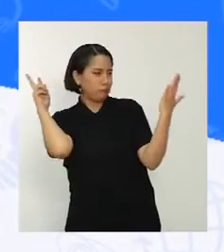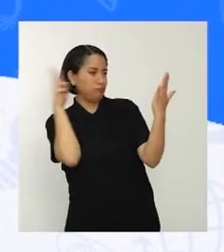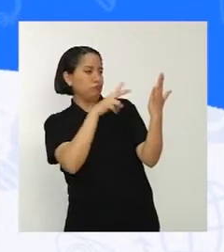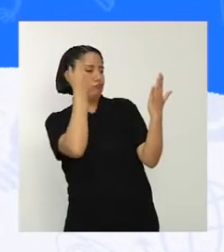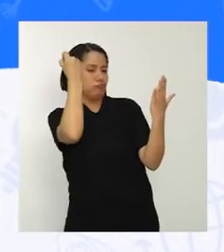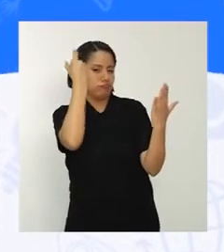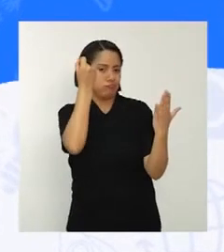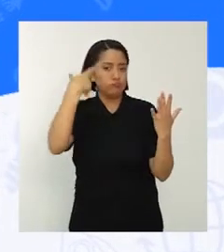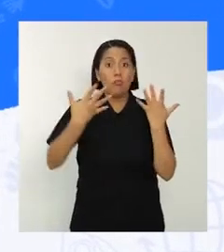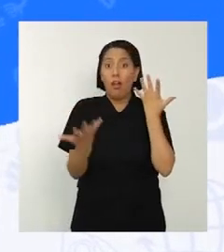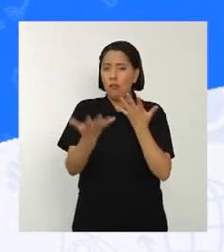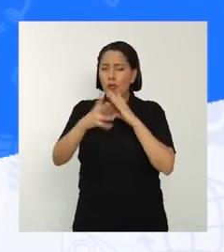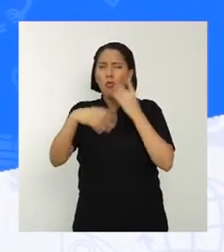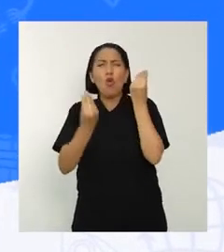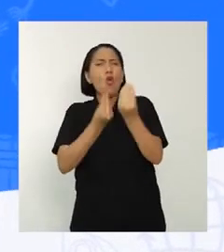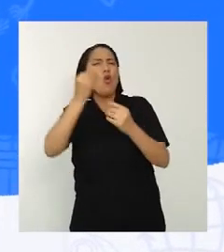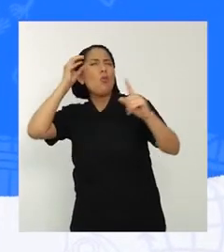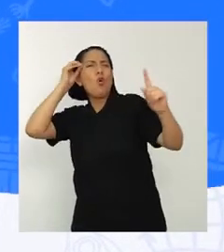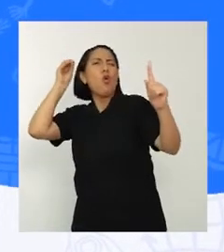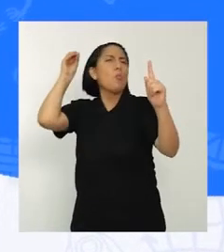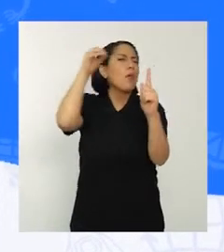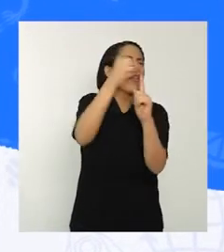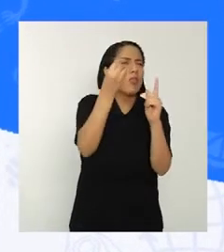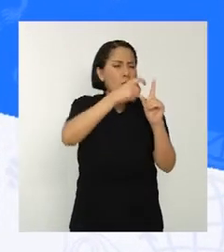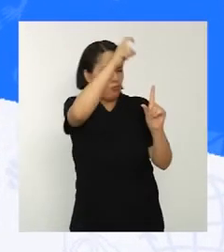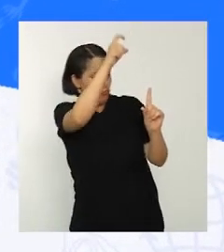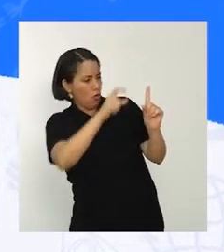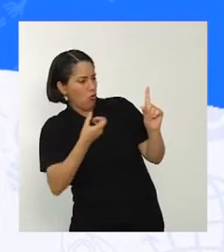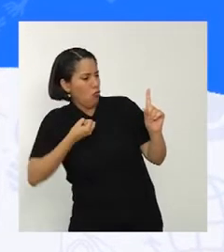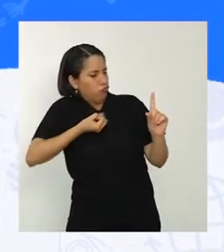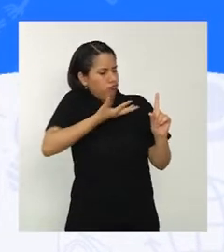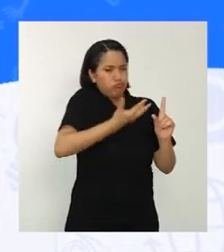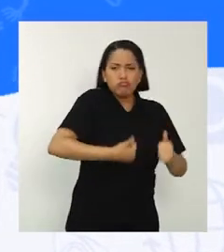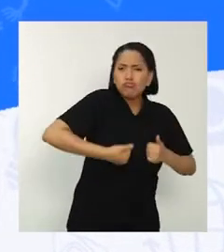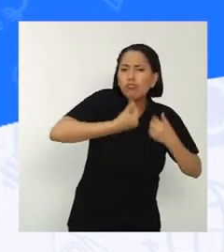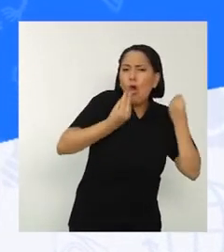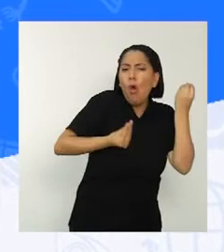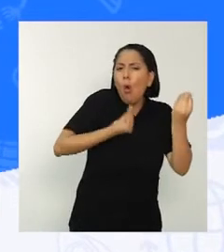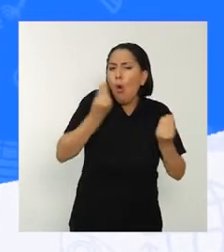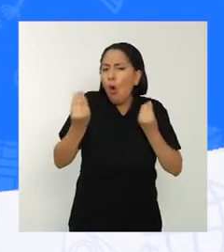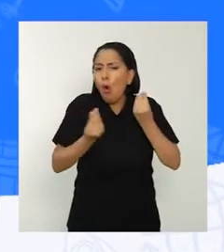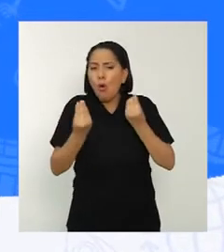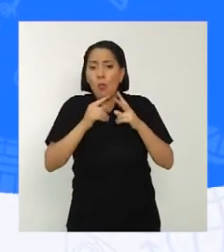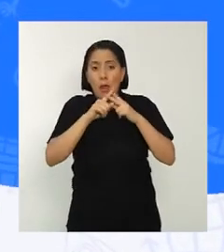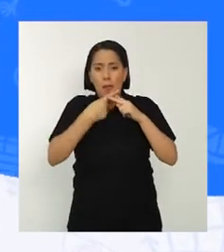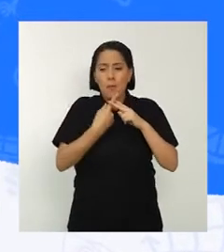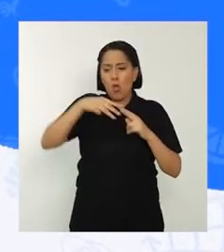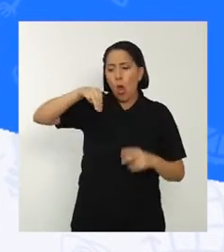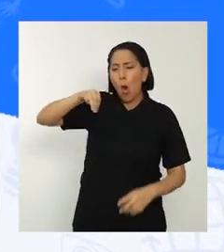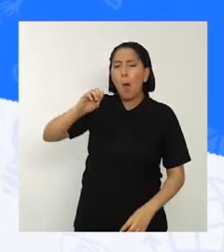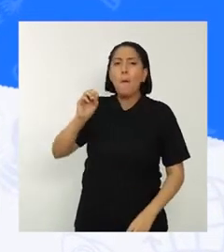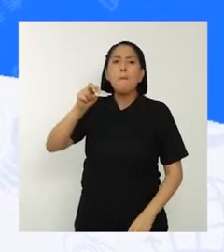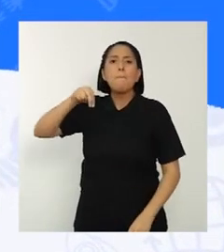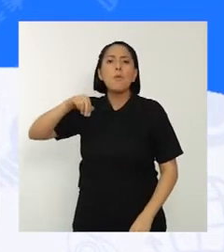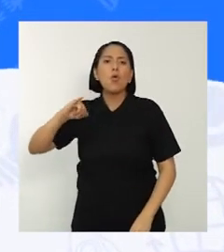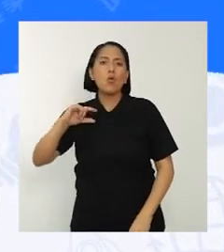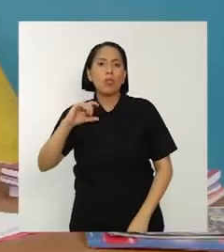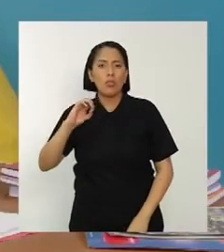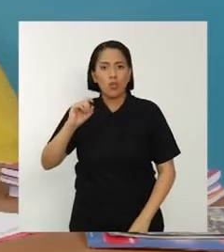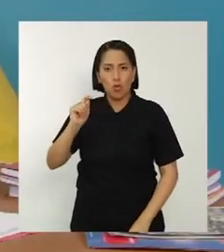a lograr nuestro objetivo de darle movimiento a un personaje, vamos a empezar dibujando un monigote de nuestro